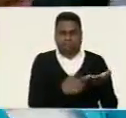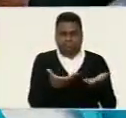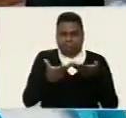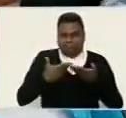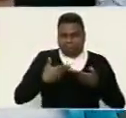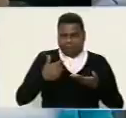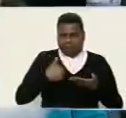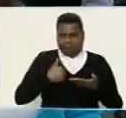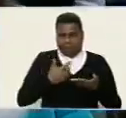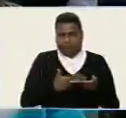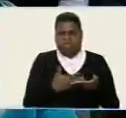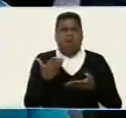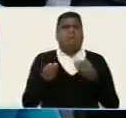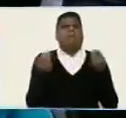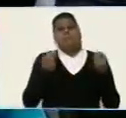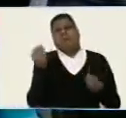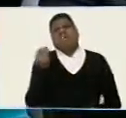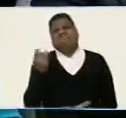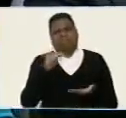¿Para qué?